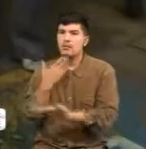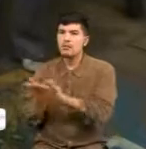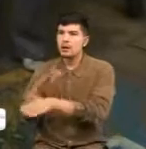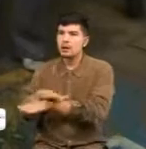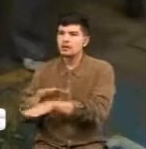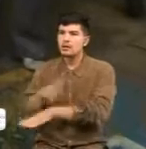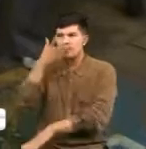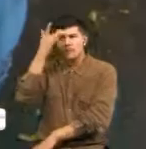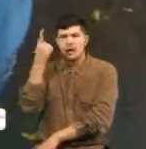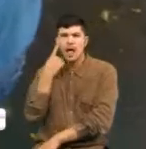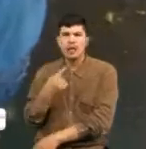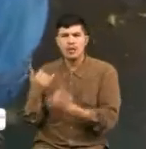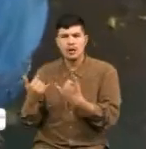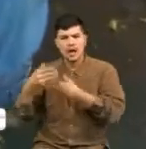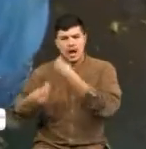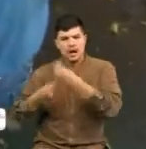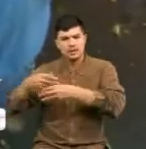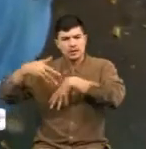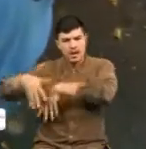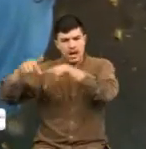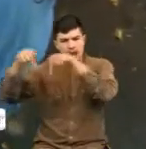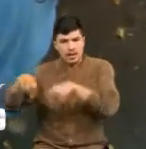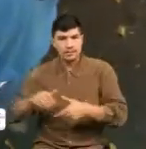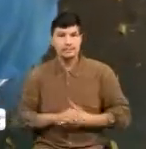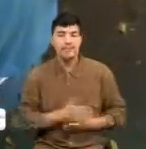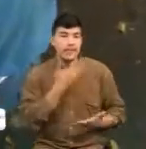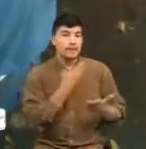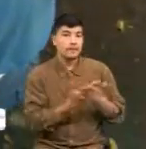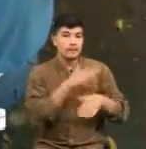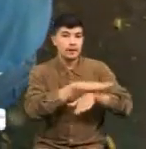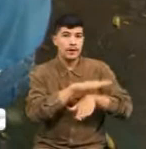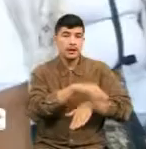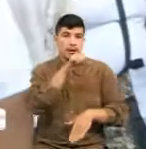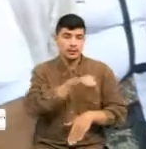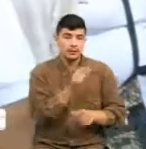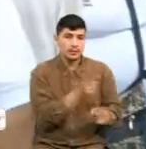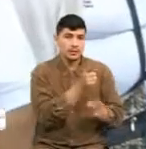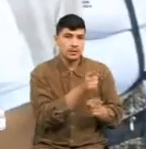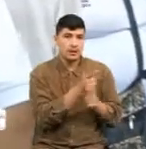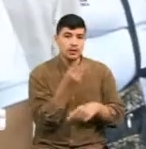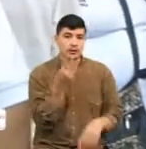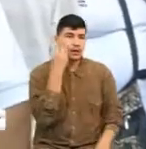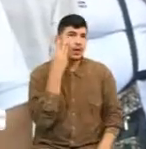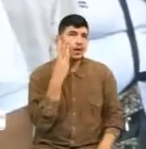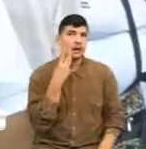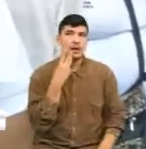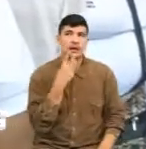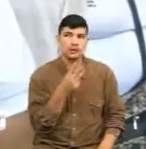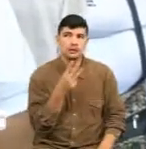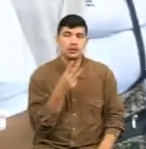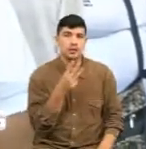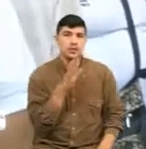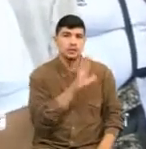tardes. ¿Por qué el día de hoy realizar este plantón aquí? Muy buenas tardes. Efectivamente, en estos tres días la Corte Suprema